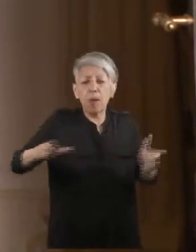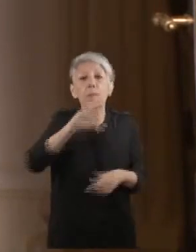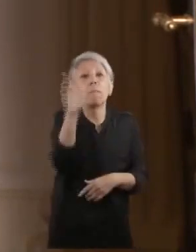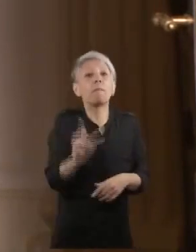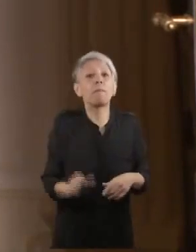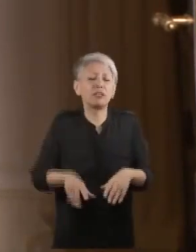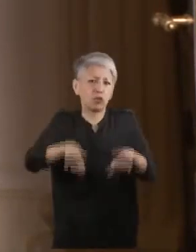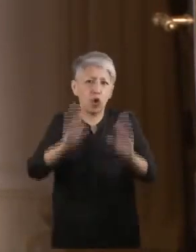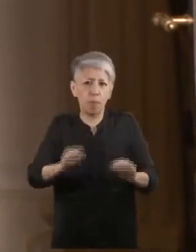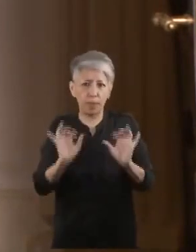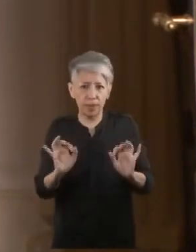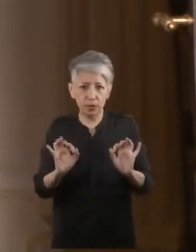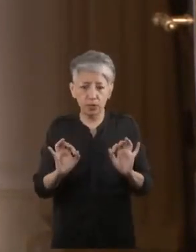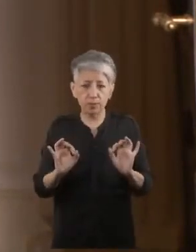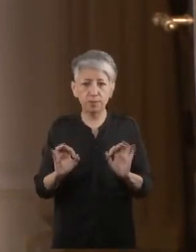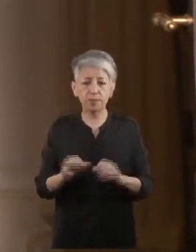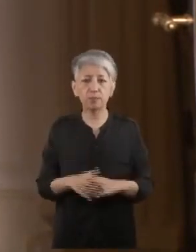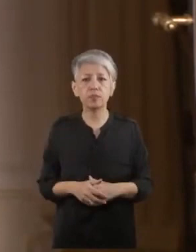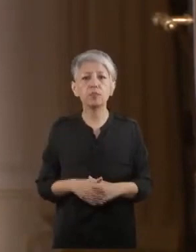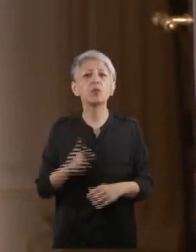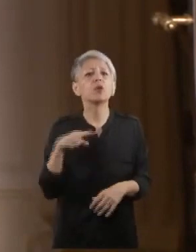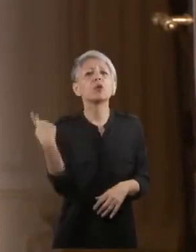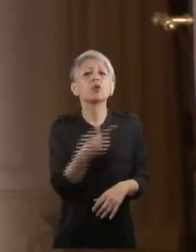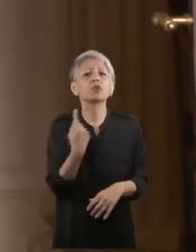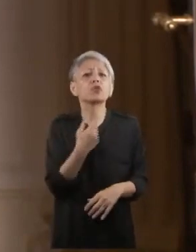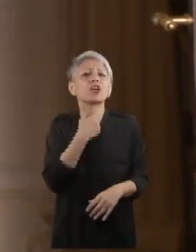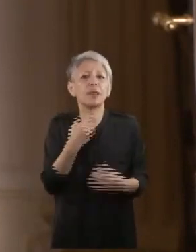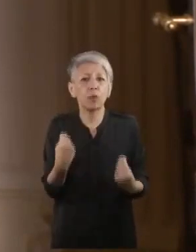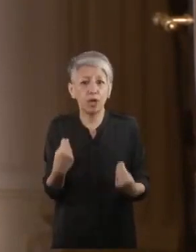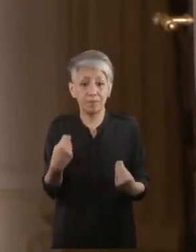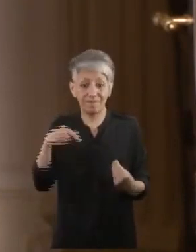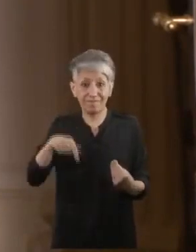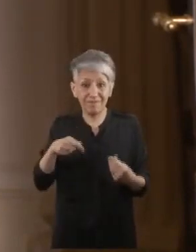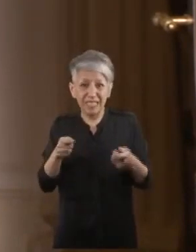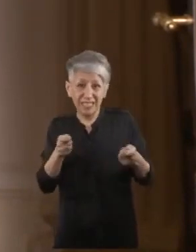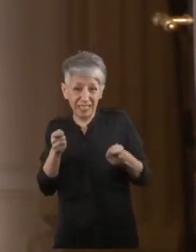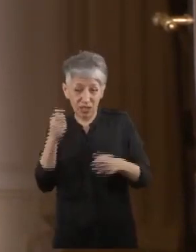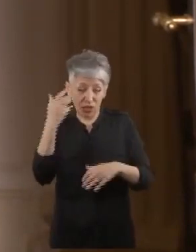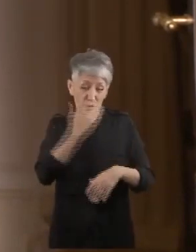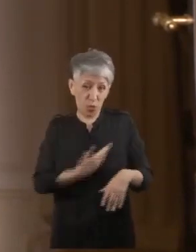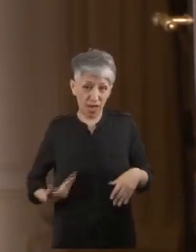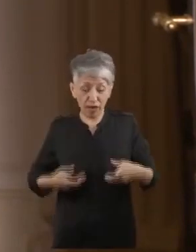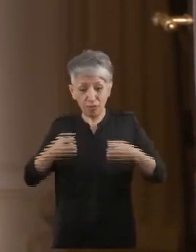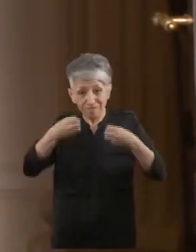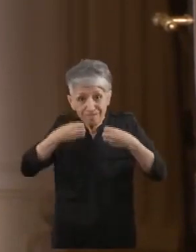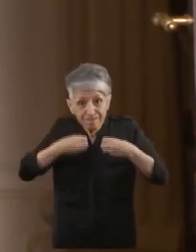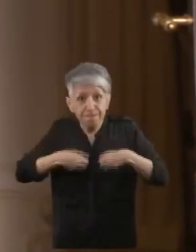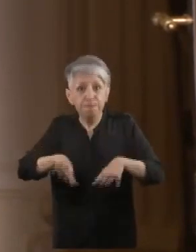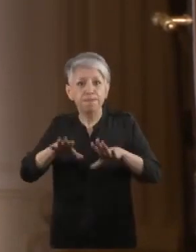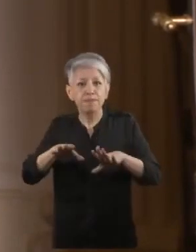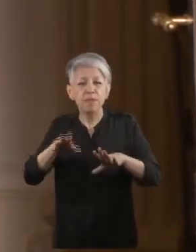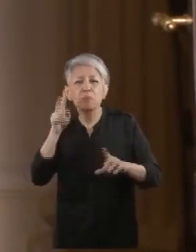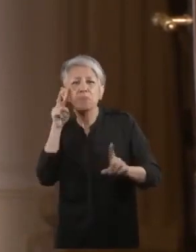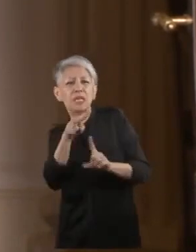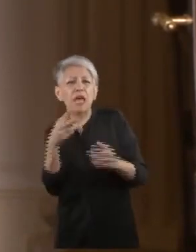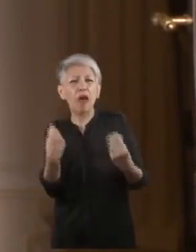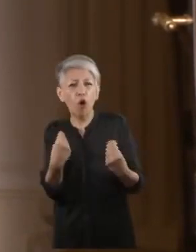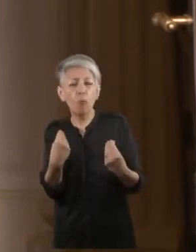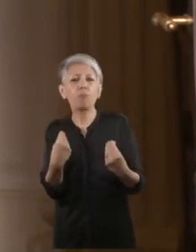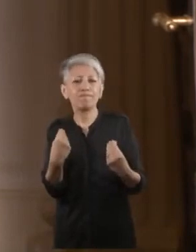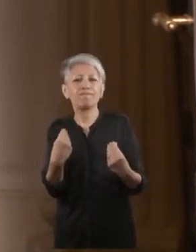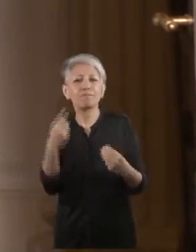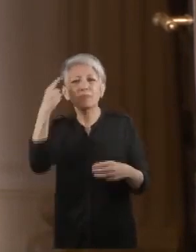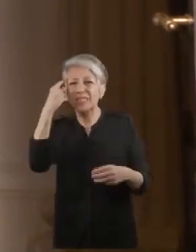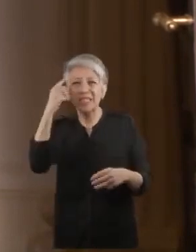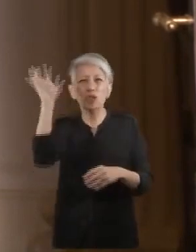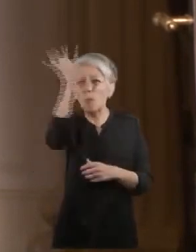nosotros queremos desde el inicio de esta gestión de gobierno tener una mirada que realmente sea Federal